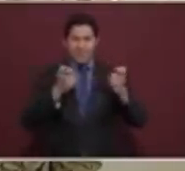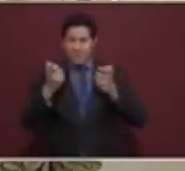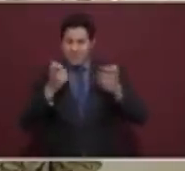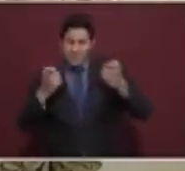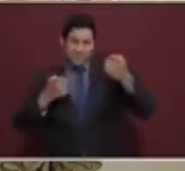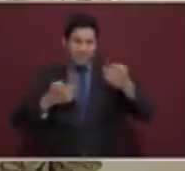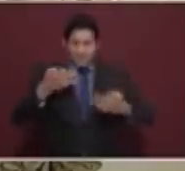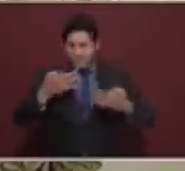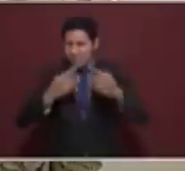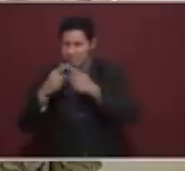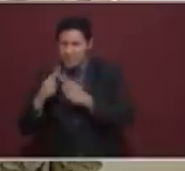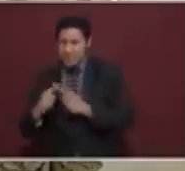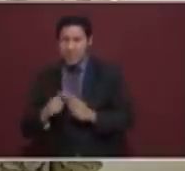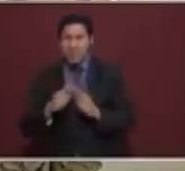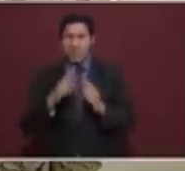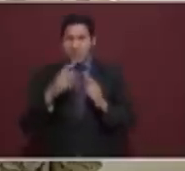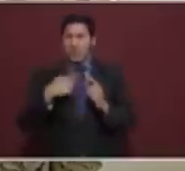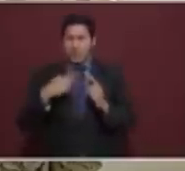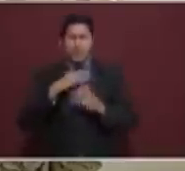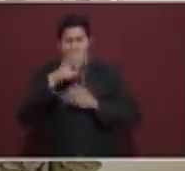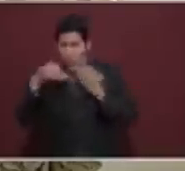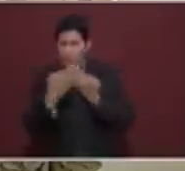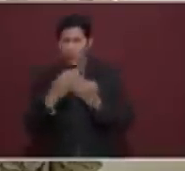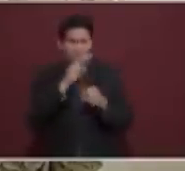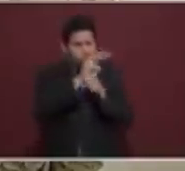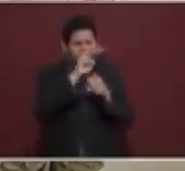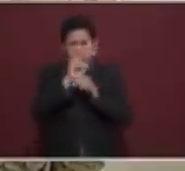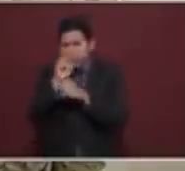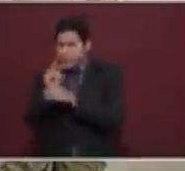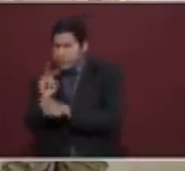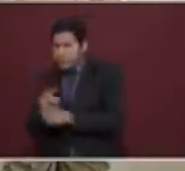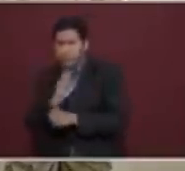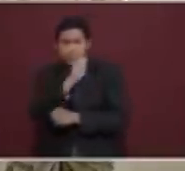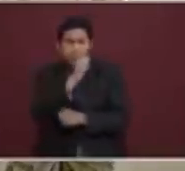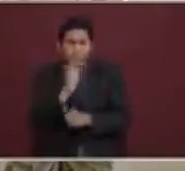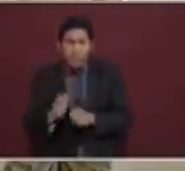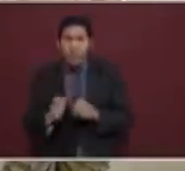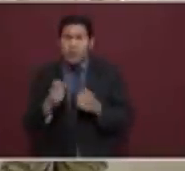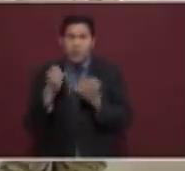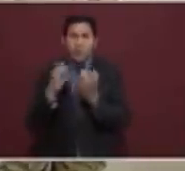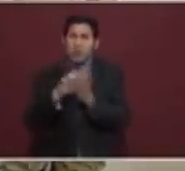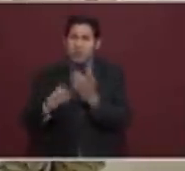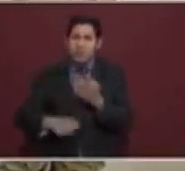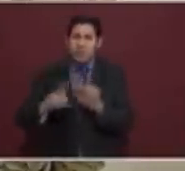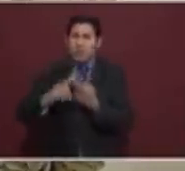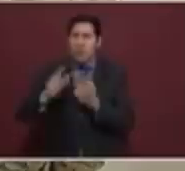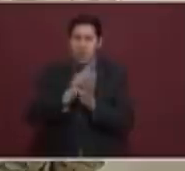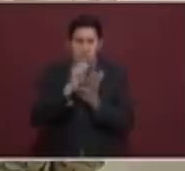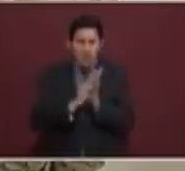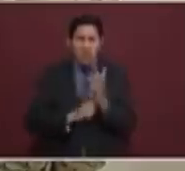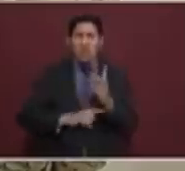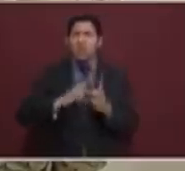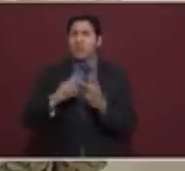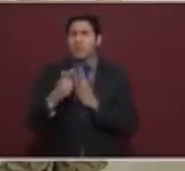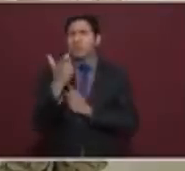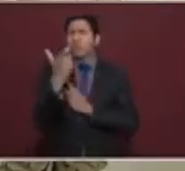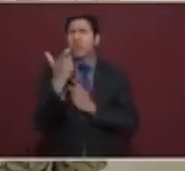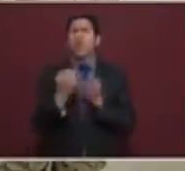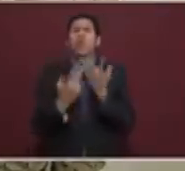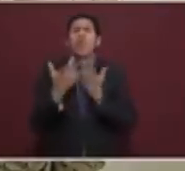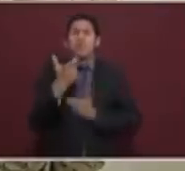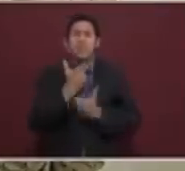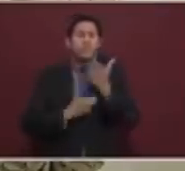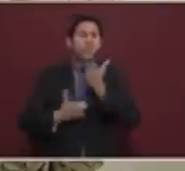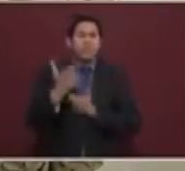en paralelo viendo la parte legislativa la parte presupuestal que es fundamental ahorita me detengo un poquito